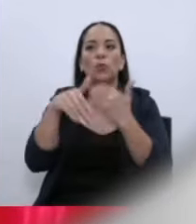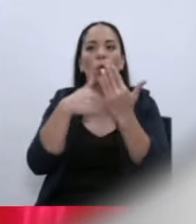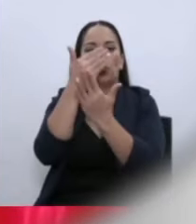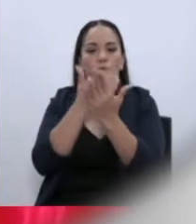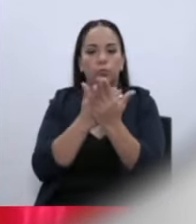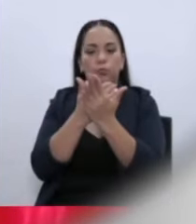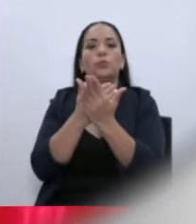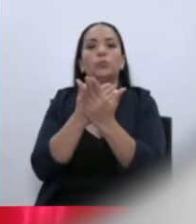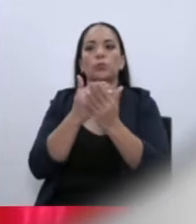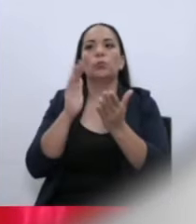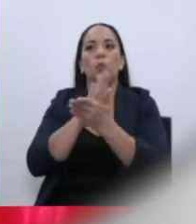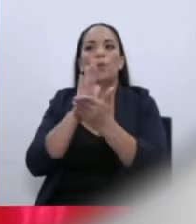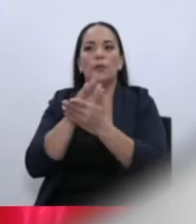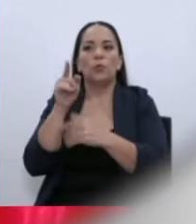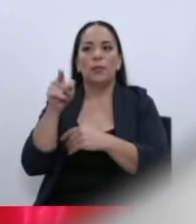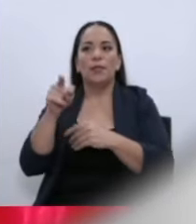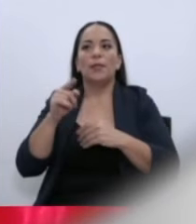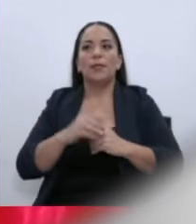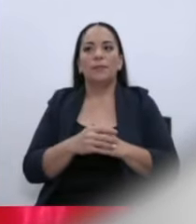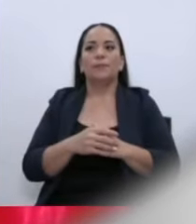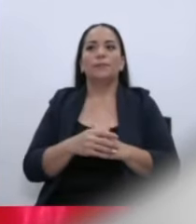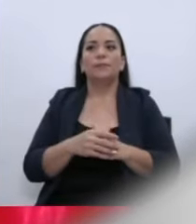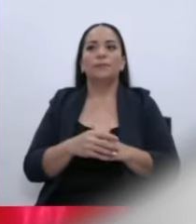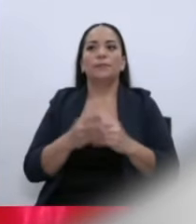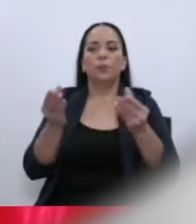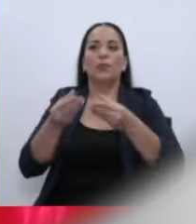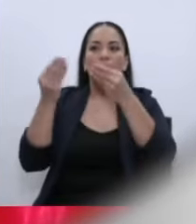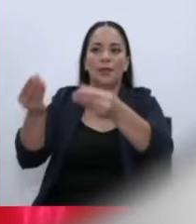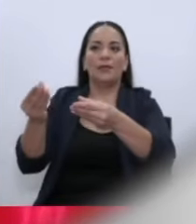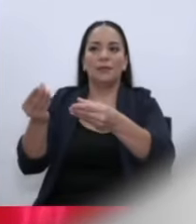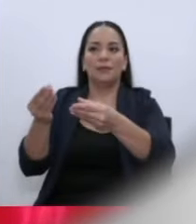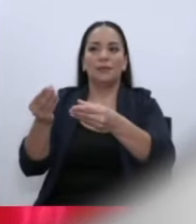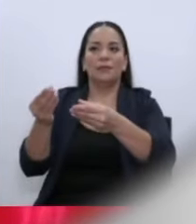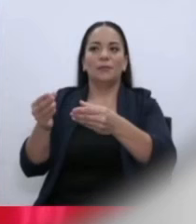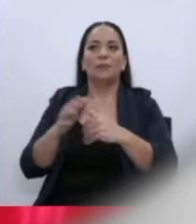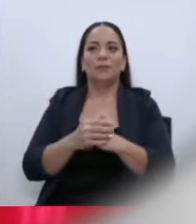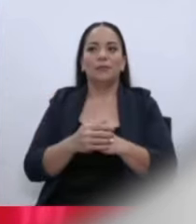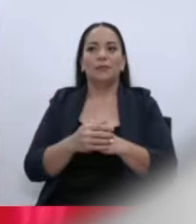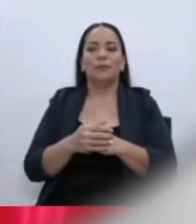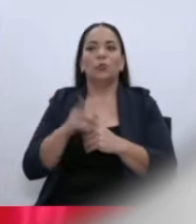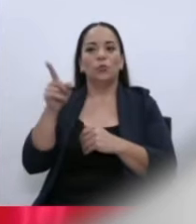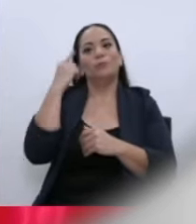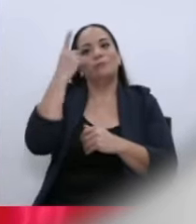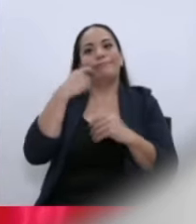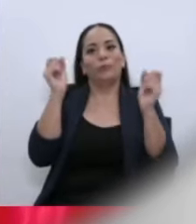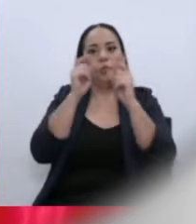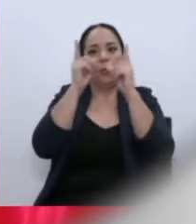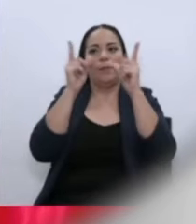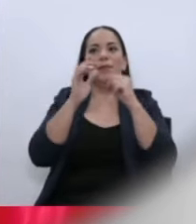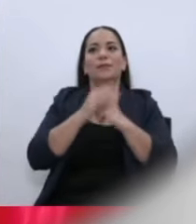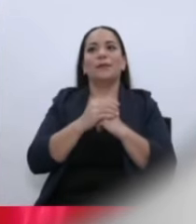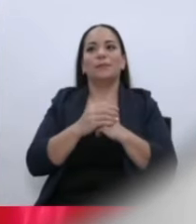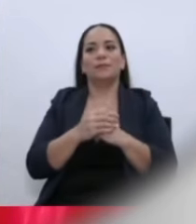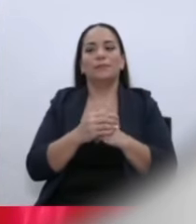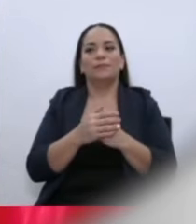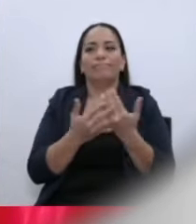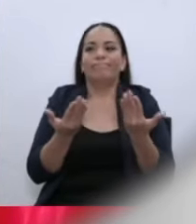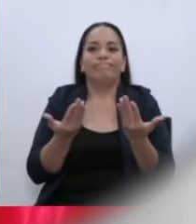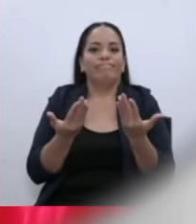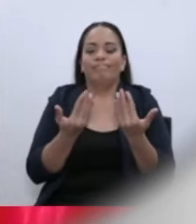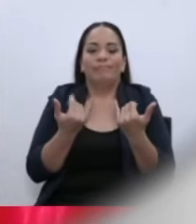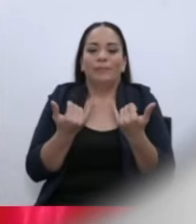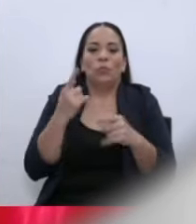traía, ante algo. Me agarró de sorpresa esta pregunta, pero yo no puedo